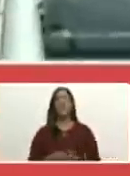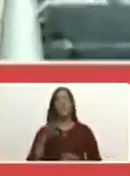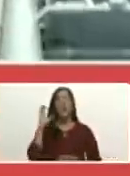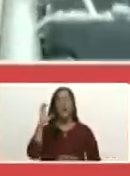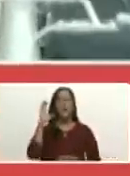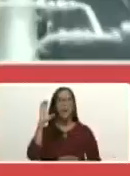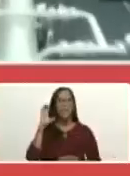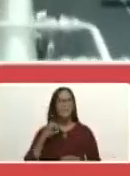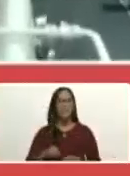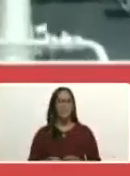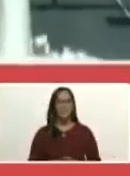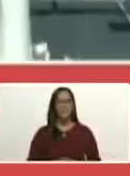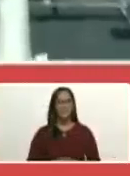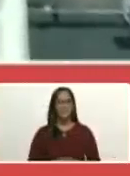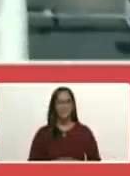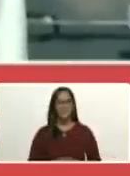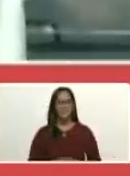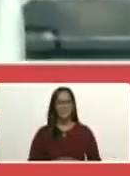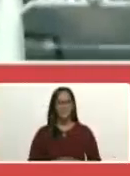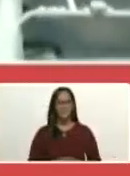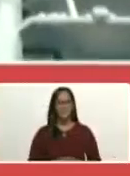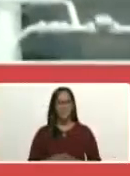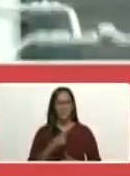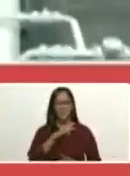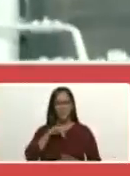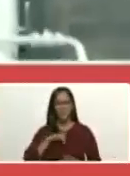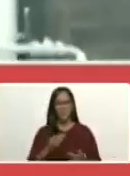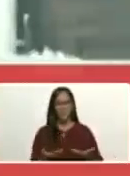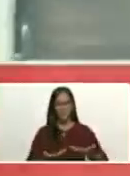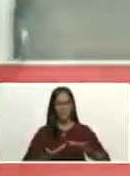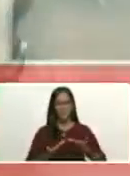patria que está en nuestras manos.